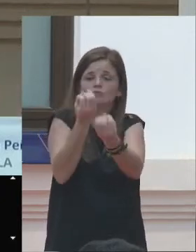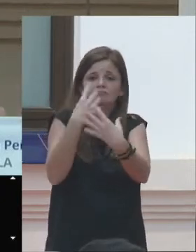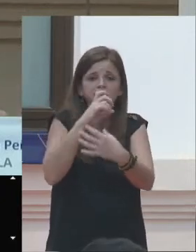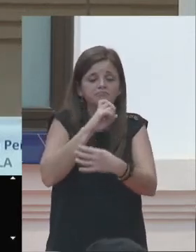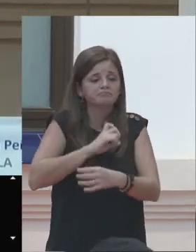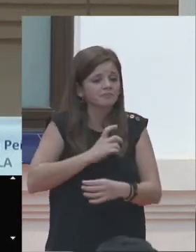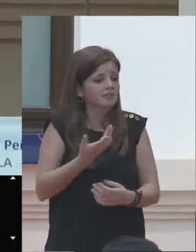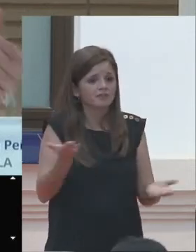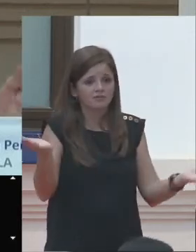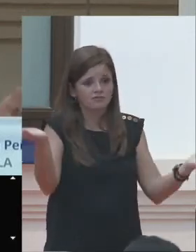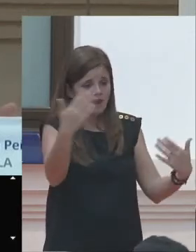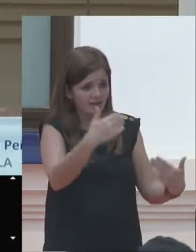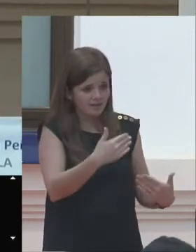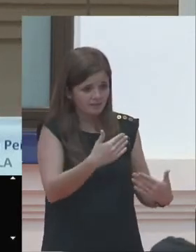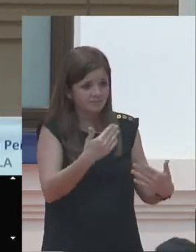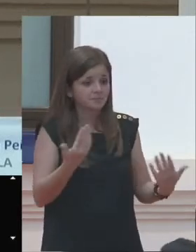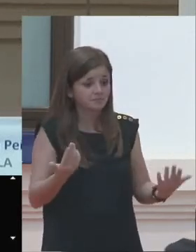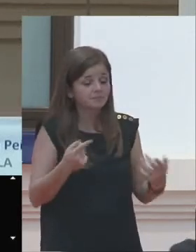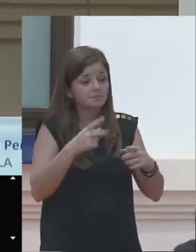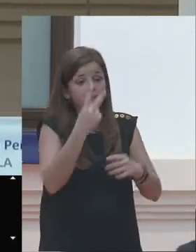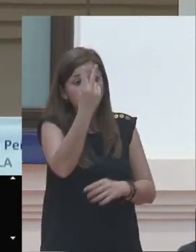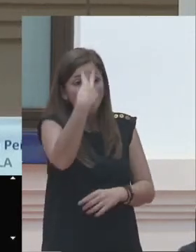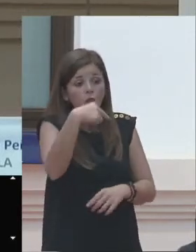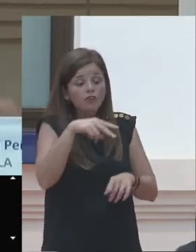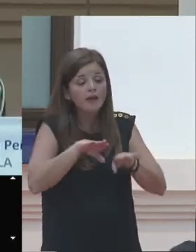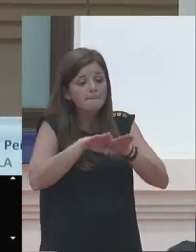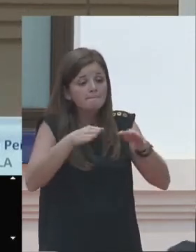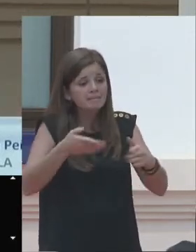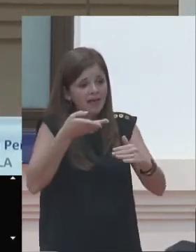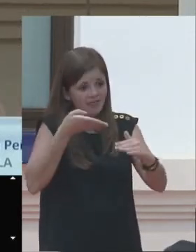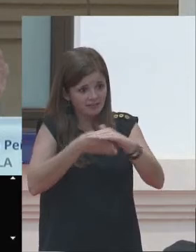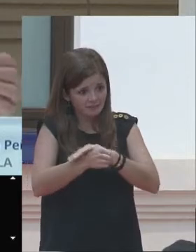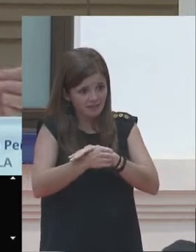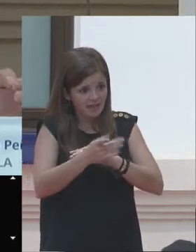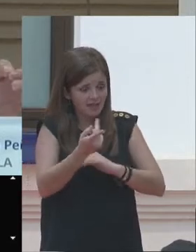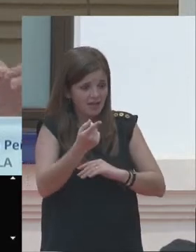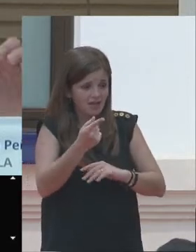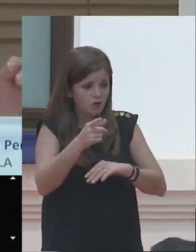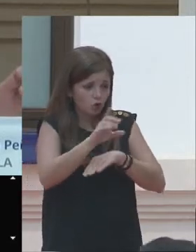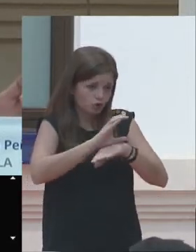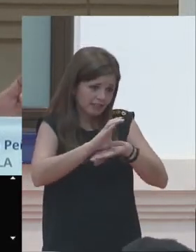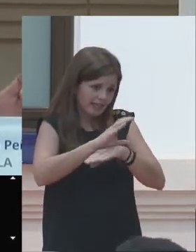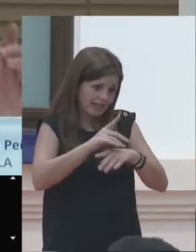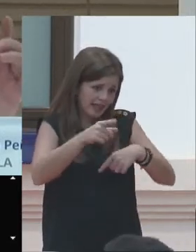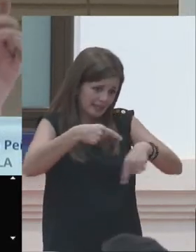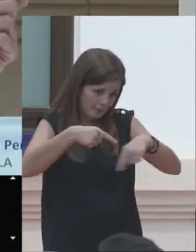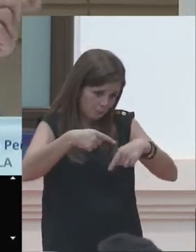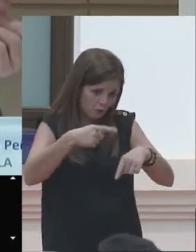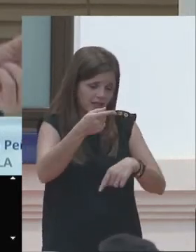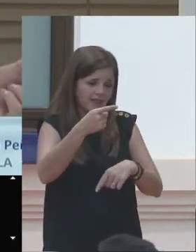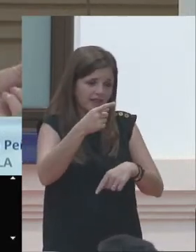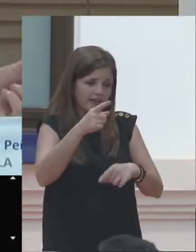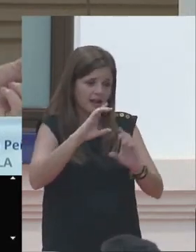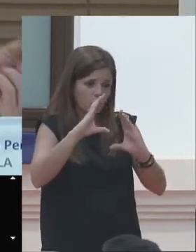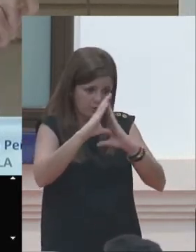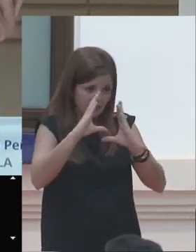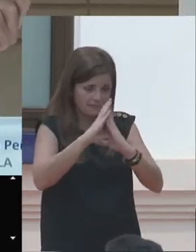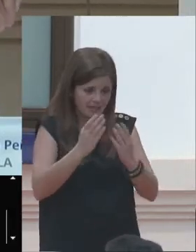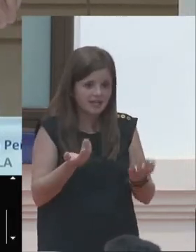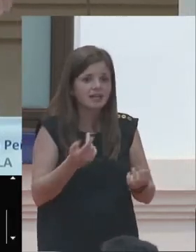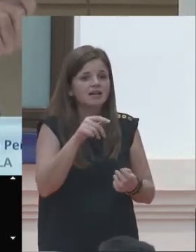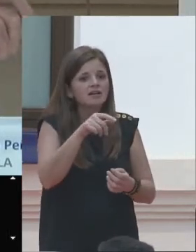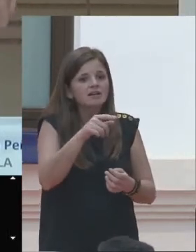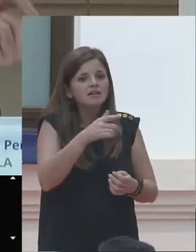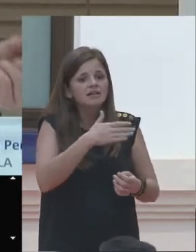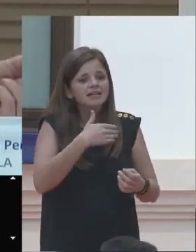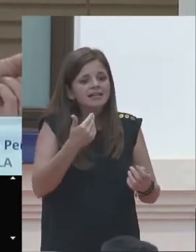también se hizo en colaboración con la ONCE y con la Mesa de Accesibilidad de la Consejería de Transportes de la Comunidad de Madrid, el objetivo era además que la tecnología que se utilizara